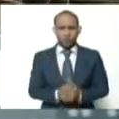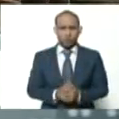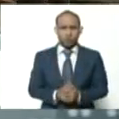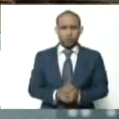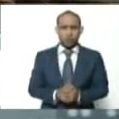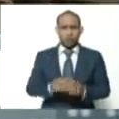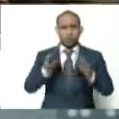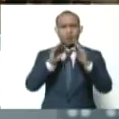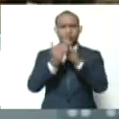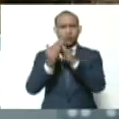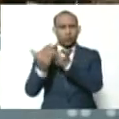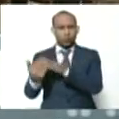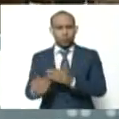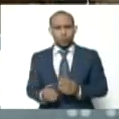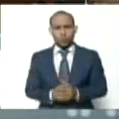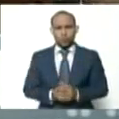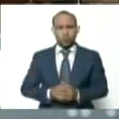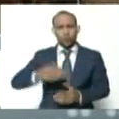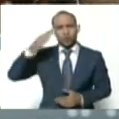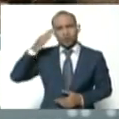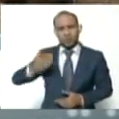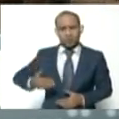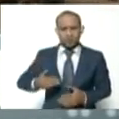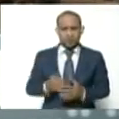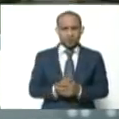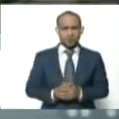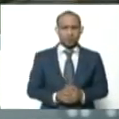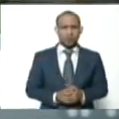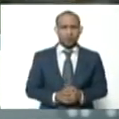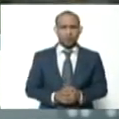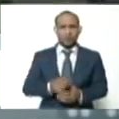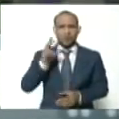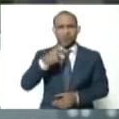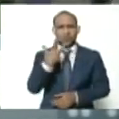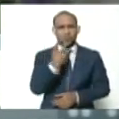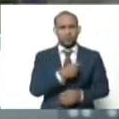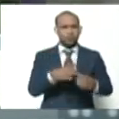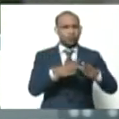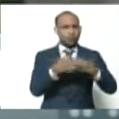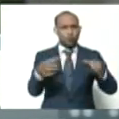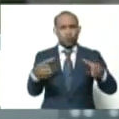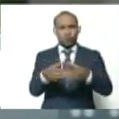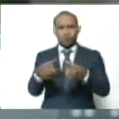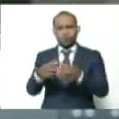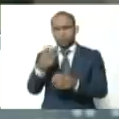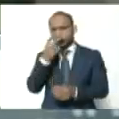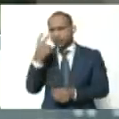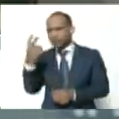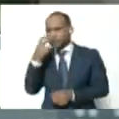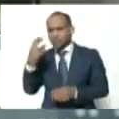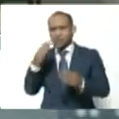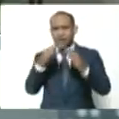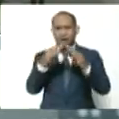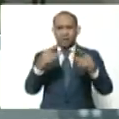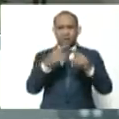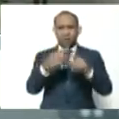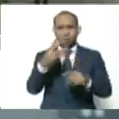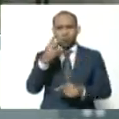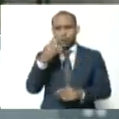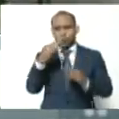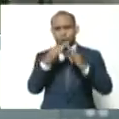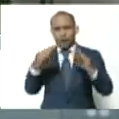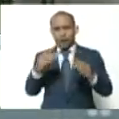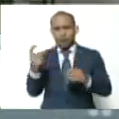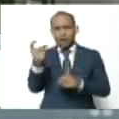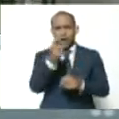las comunas, de la milicia. Se van a vacunar todas las brigadas que están visitando casa por casa buscando los casos